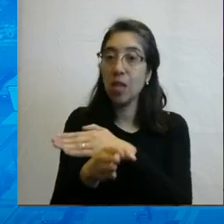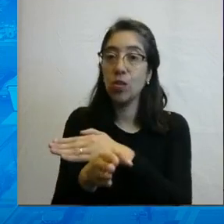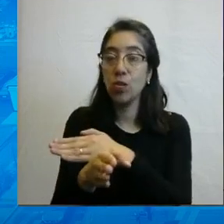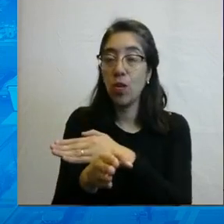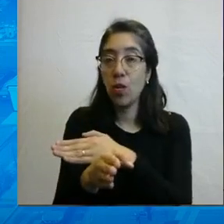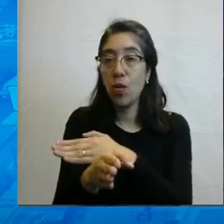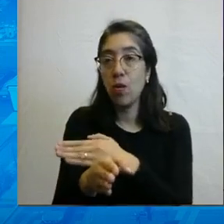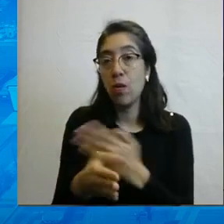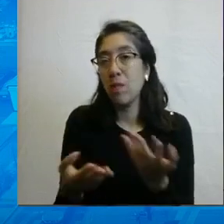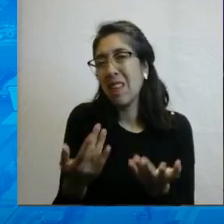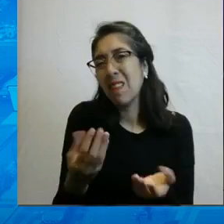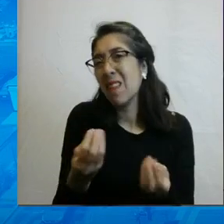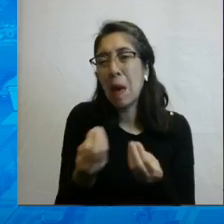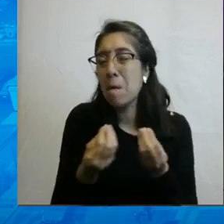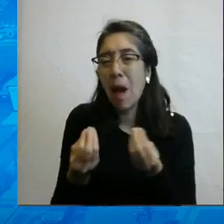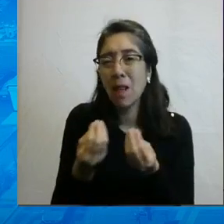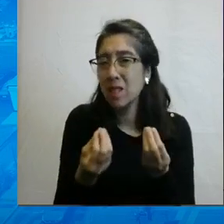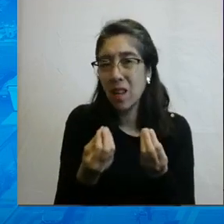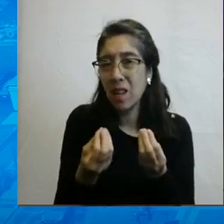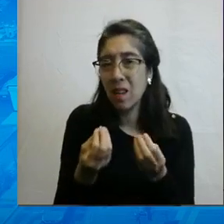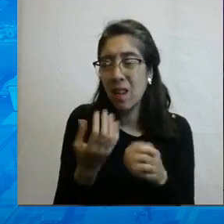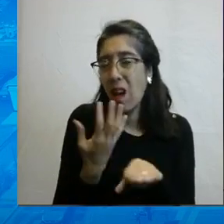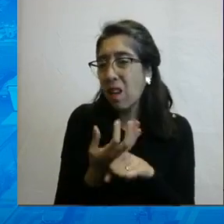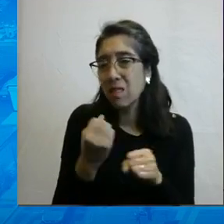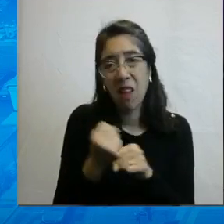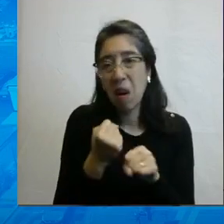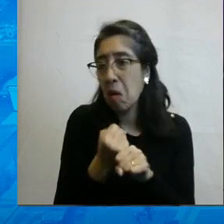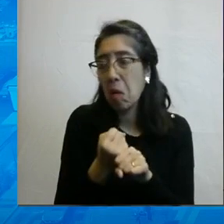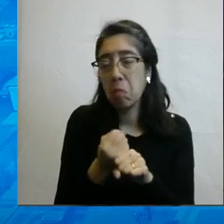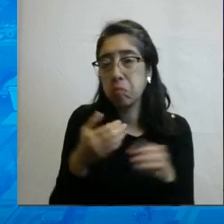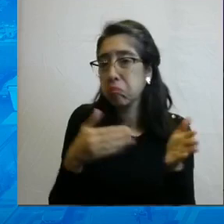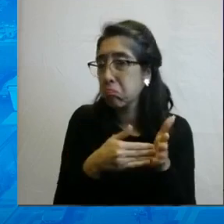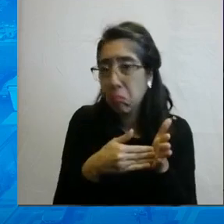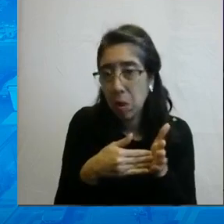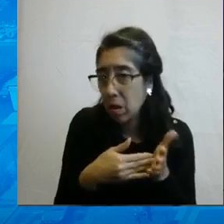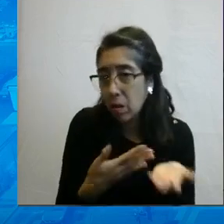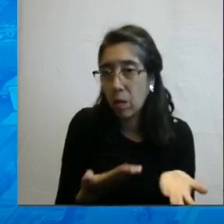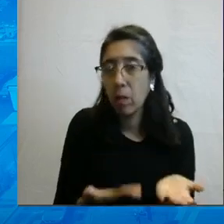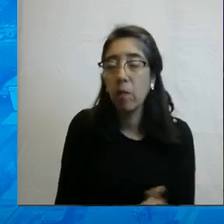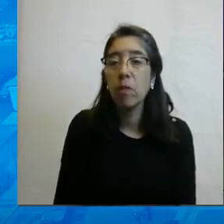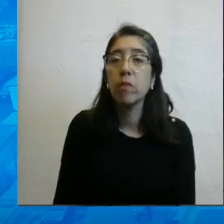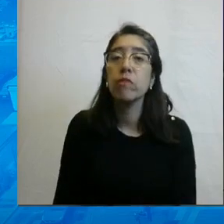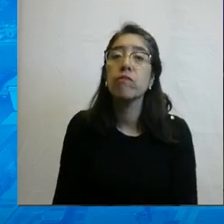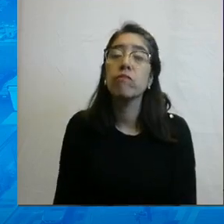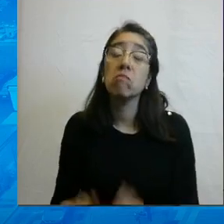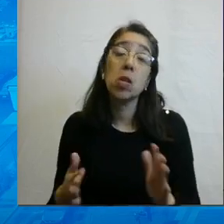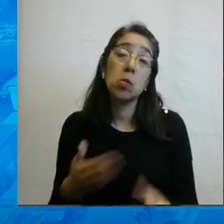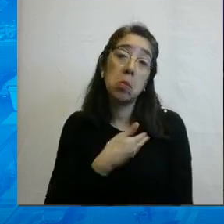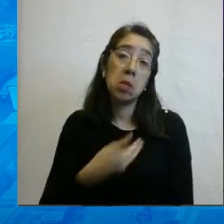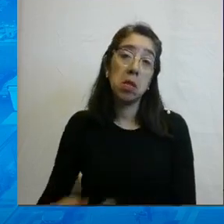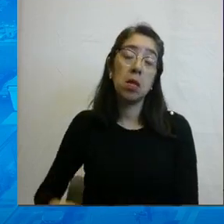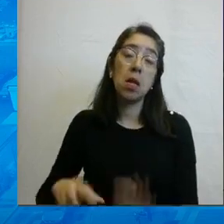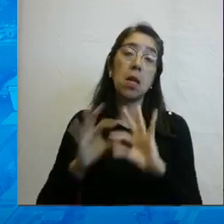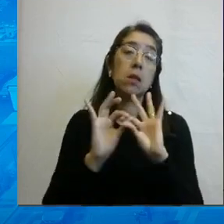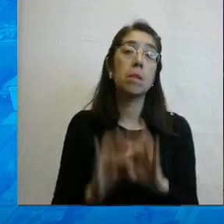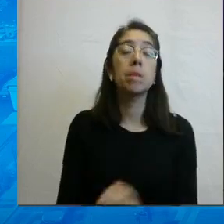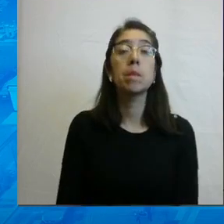sucediendo ahí porque hay trabajos que no se han realizado. Eso, presidente, gracias.